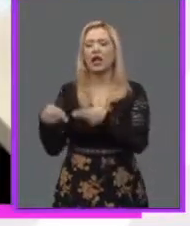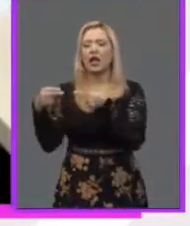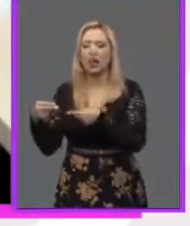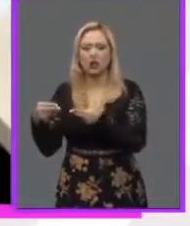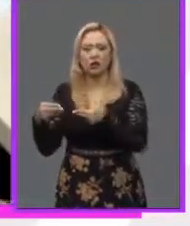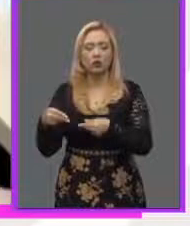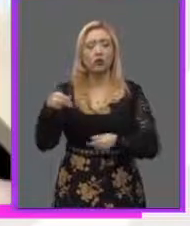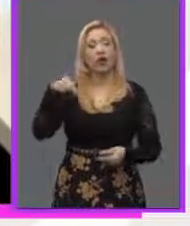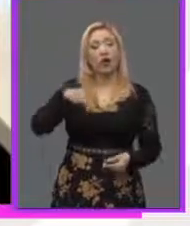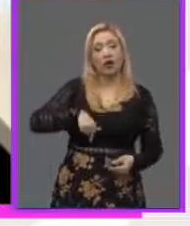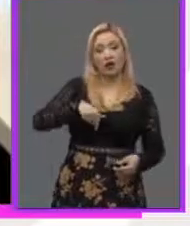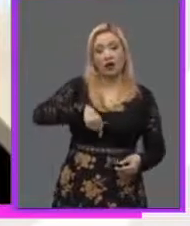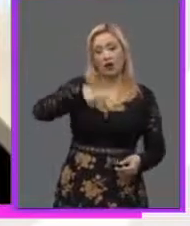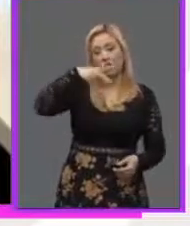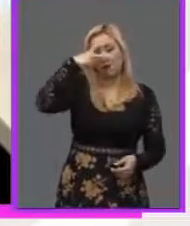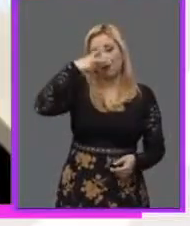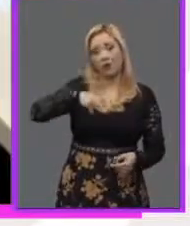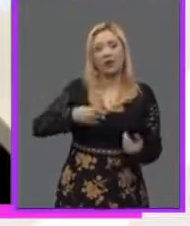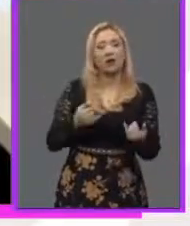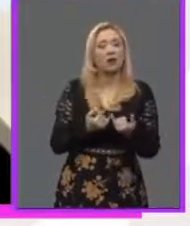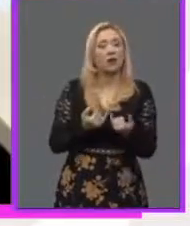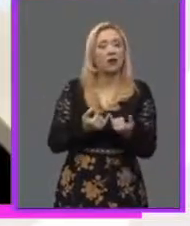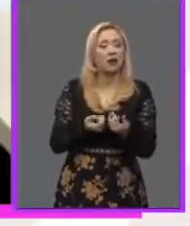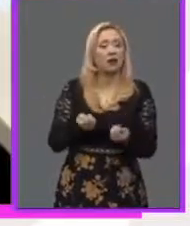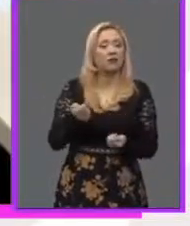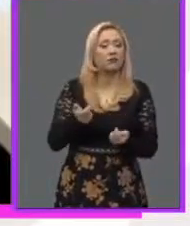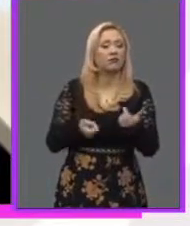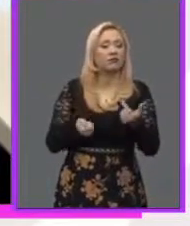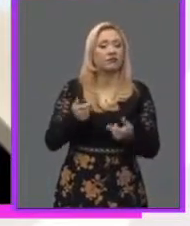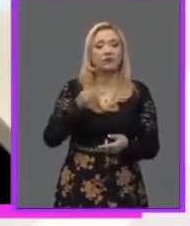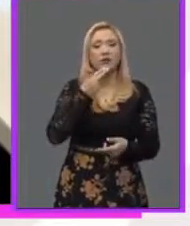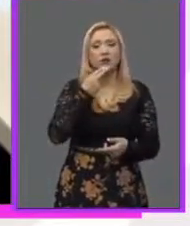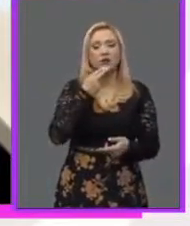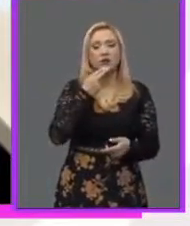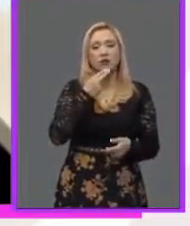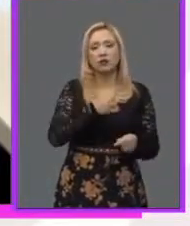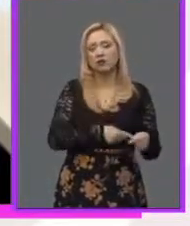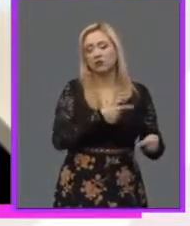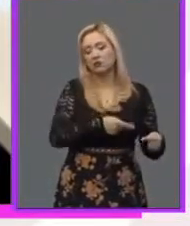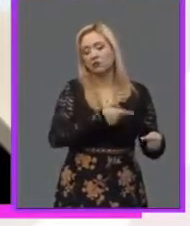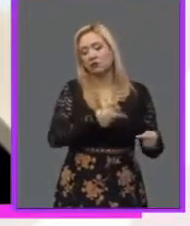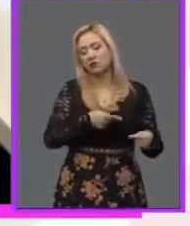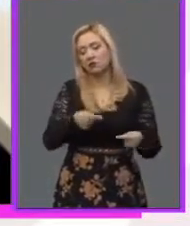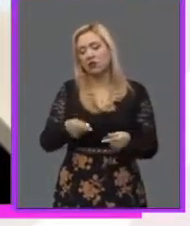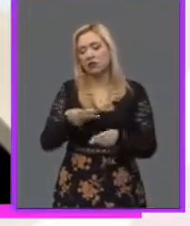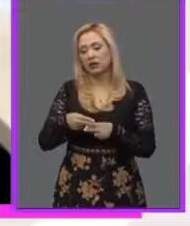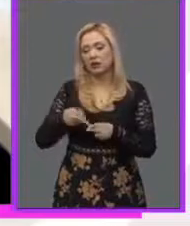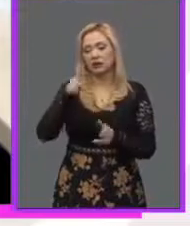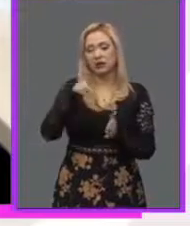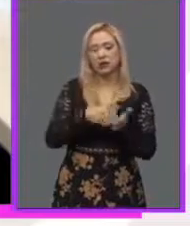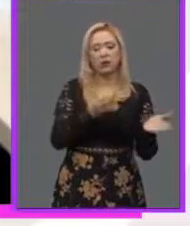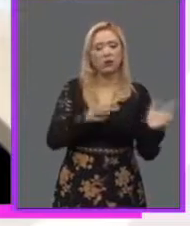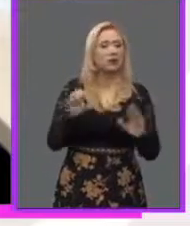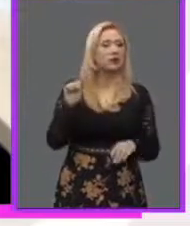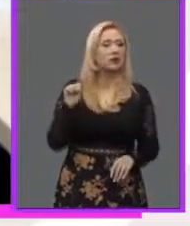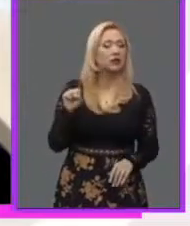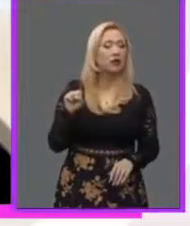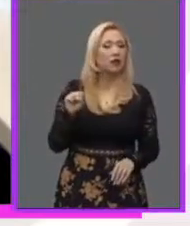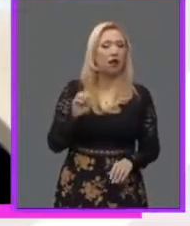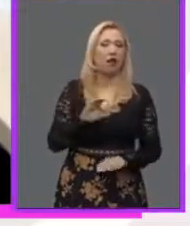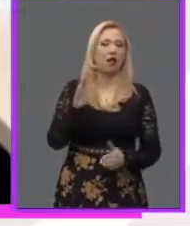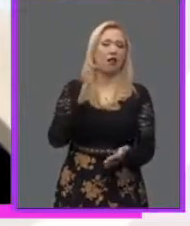comercial, etcétera, pues lo determinaban racialmente, ¿no? Y esto fueron mapas que se utilizaron hasta finales de los 60,